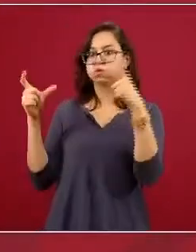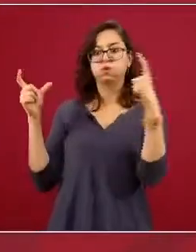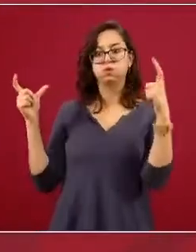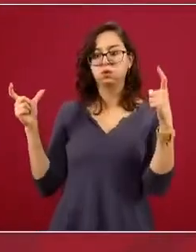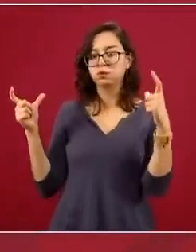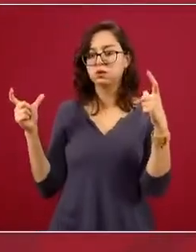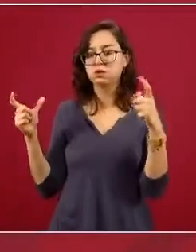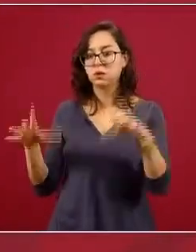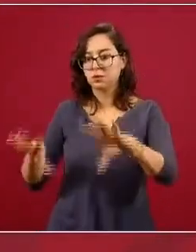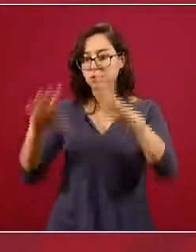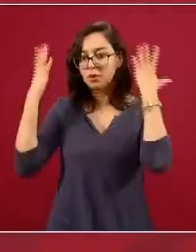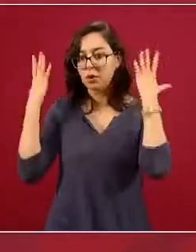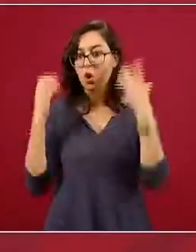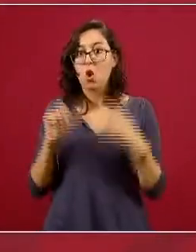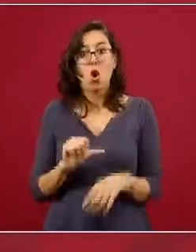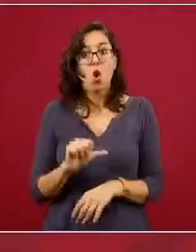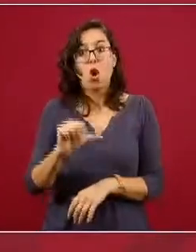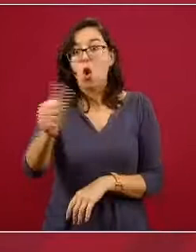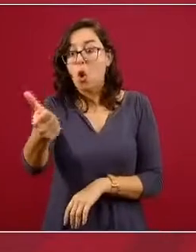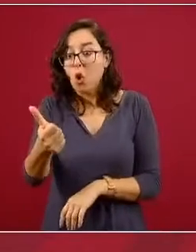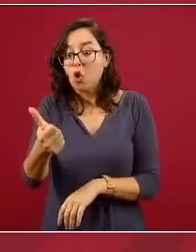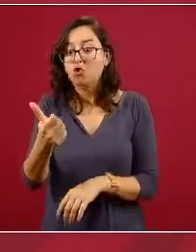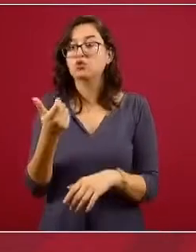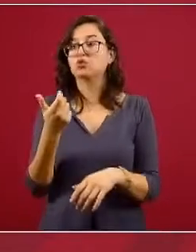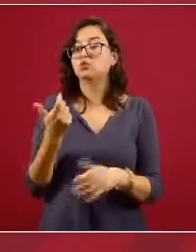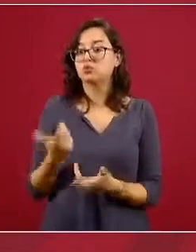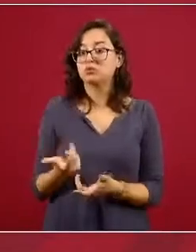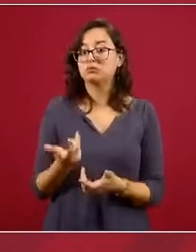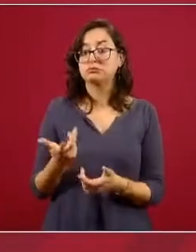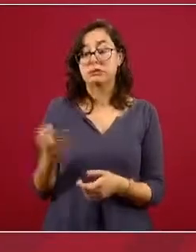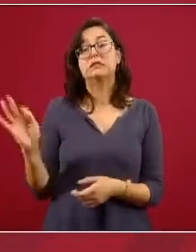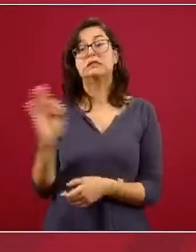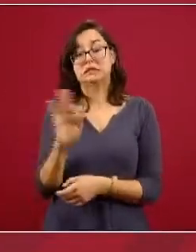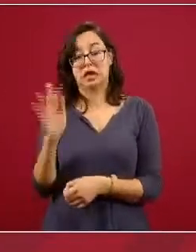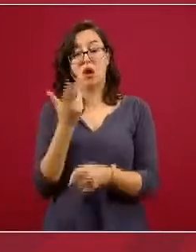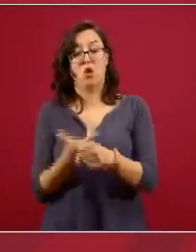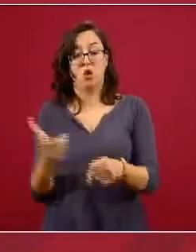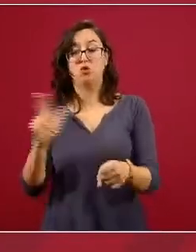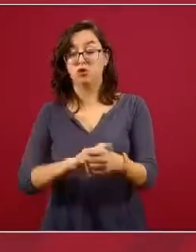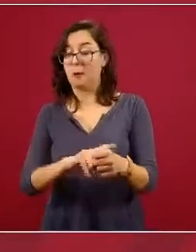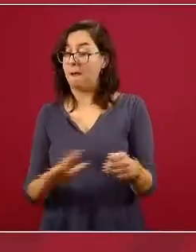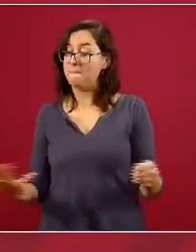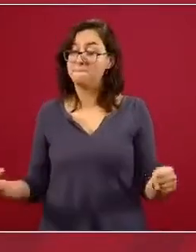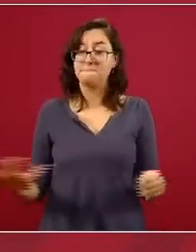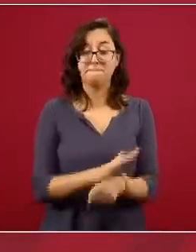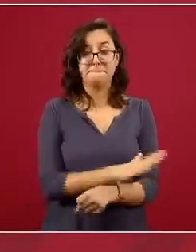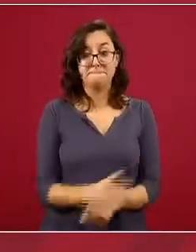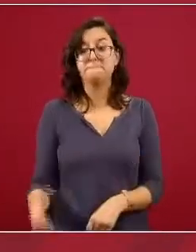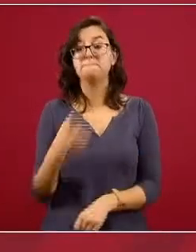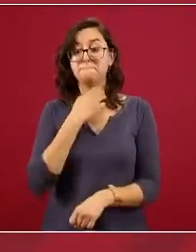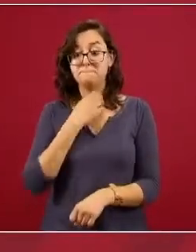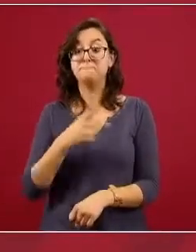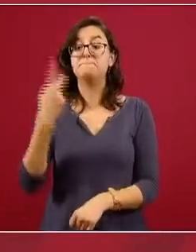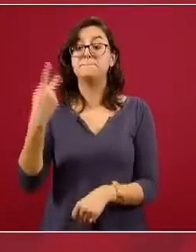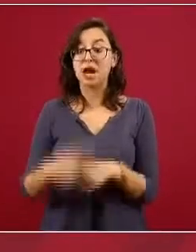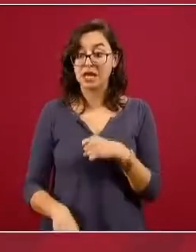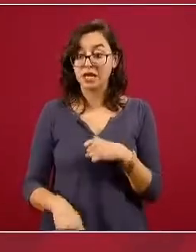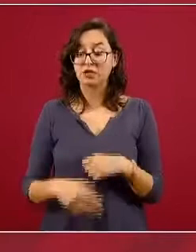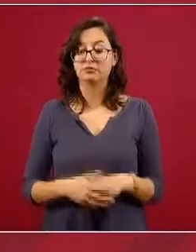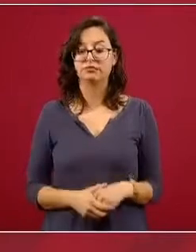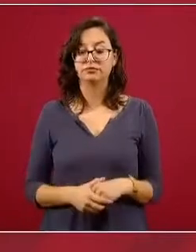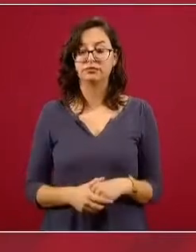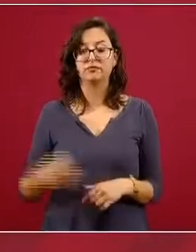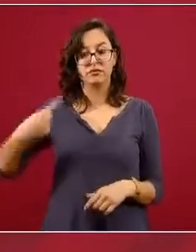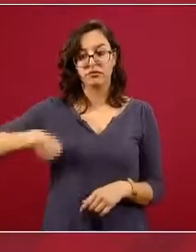sus epidemias. Seguiremos teniendo los peligros de que se saturen las unidades hospitalarias,